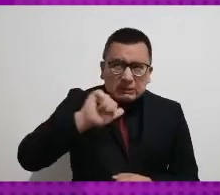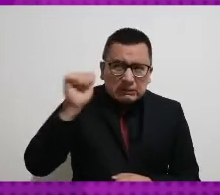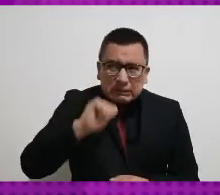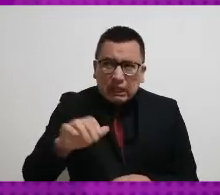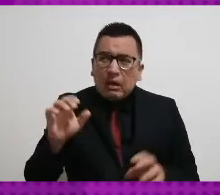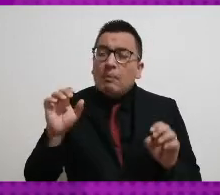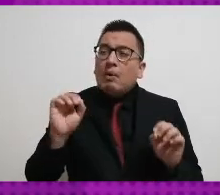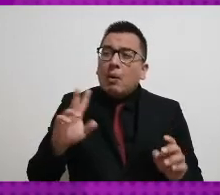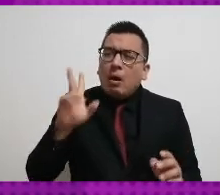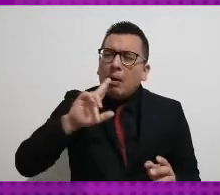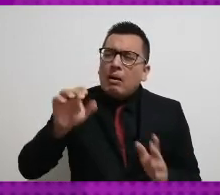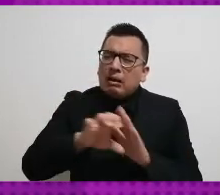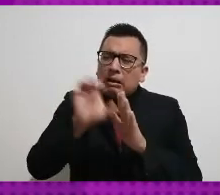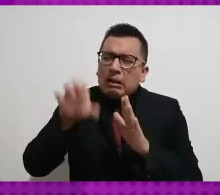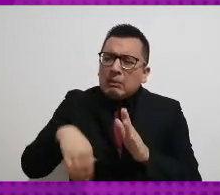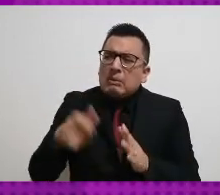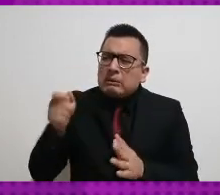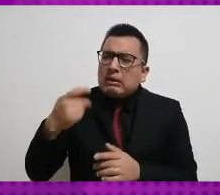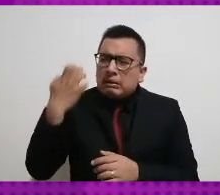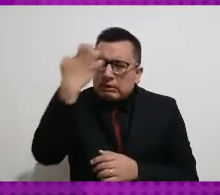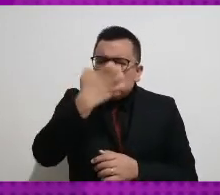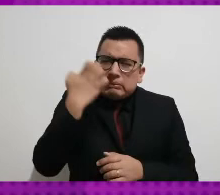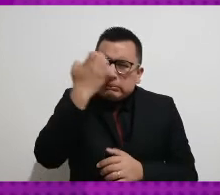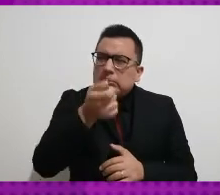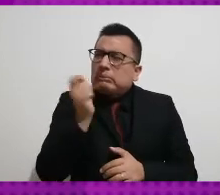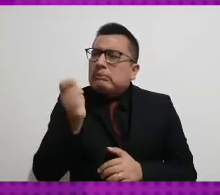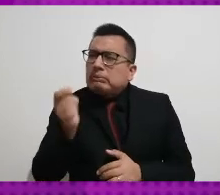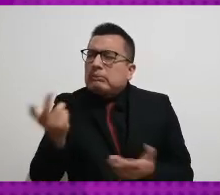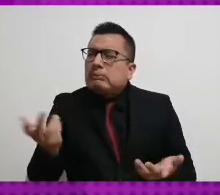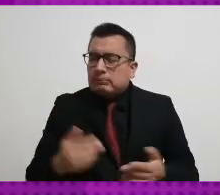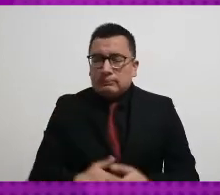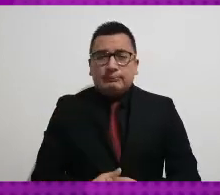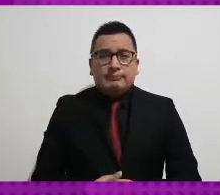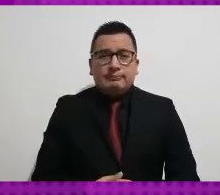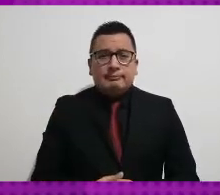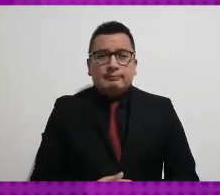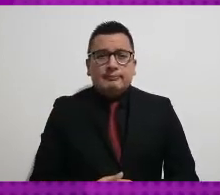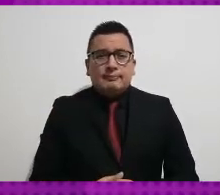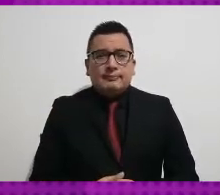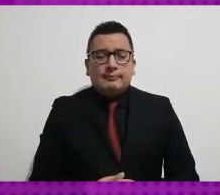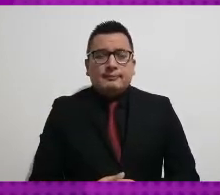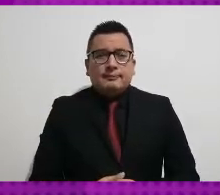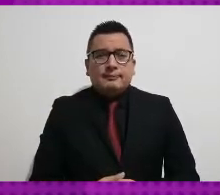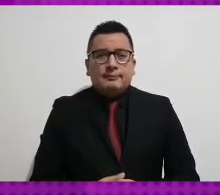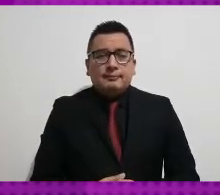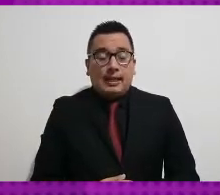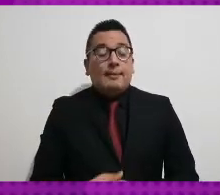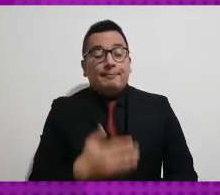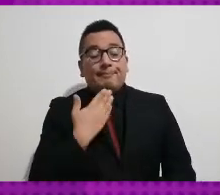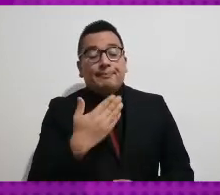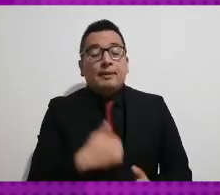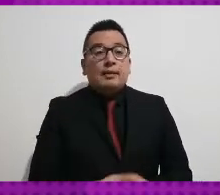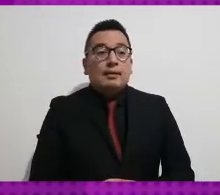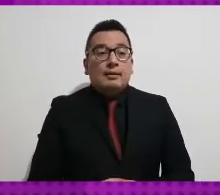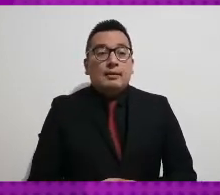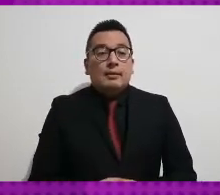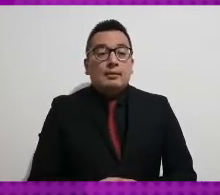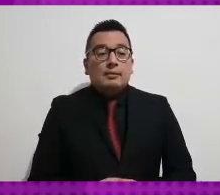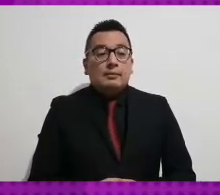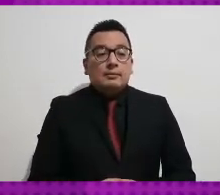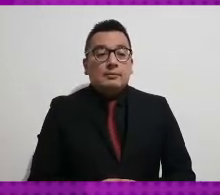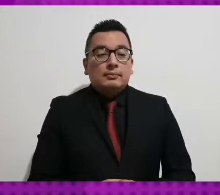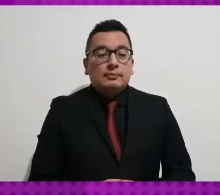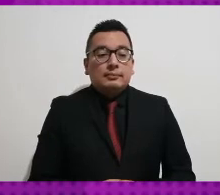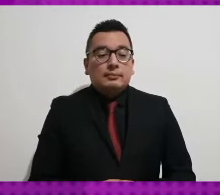de lo que se audita precisamente cuando ustedes llevan a cabo esta auditoría, este tipo de auditoría de cumplimiento. Bien,